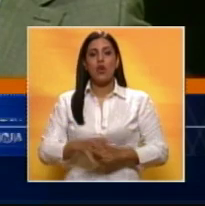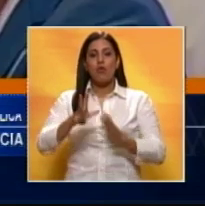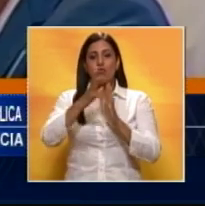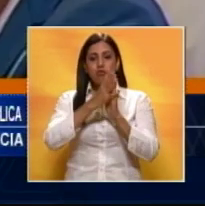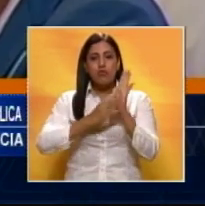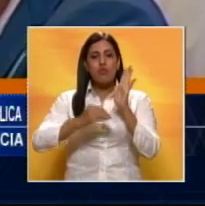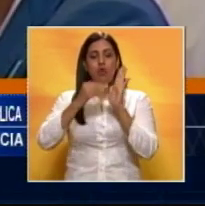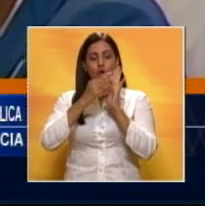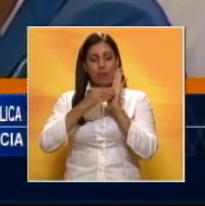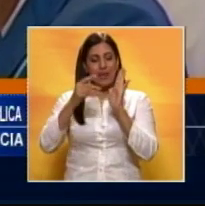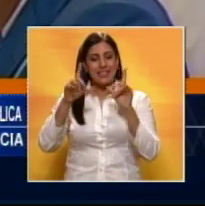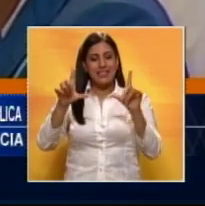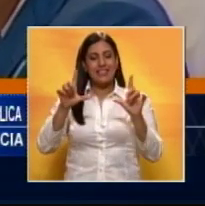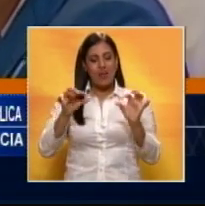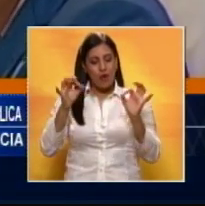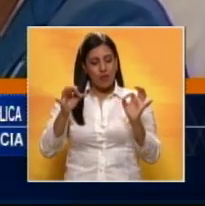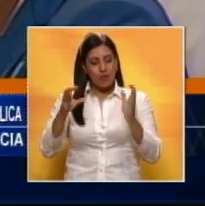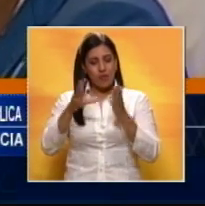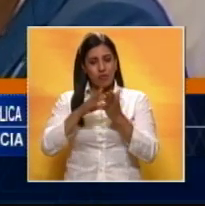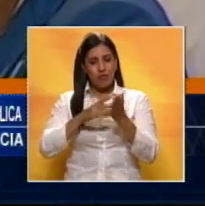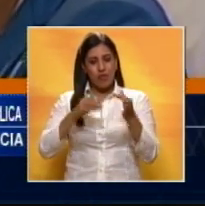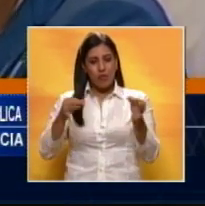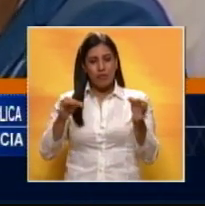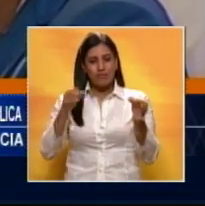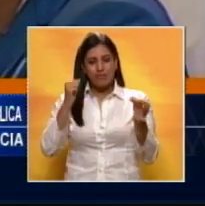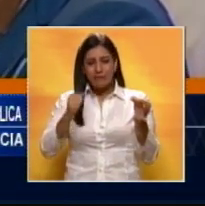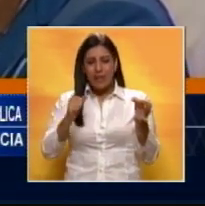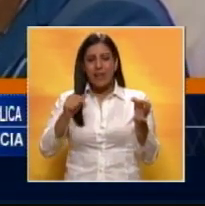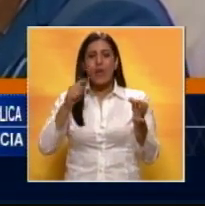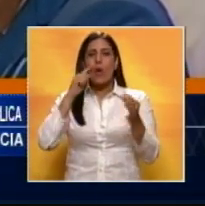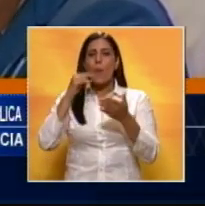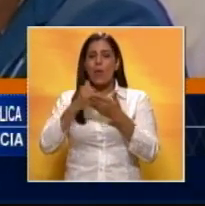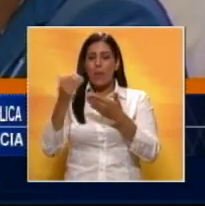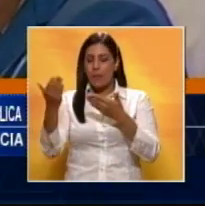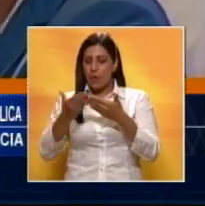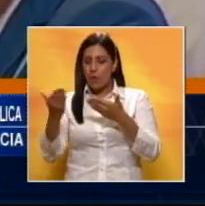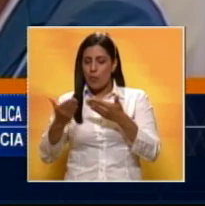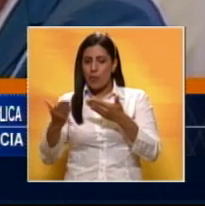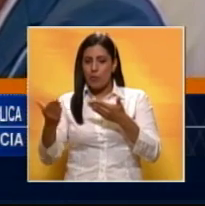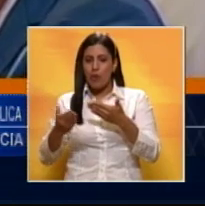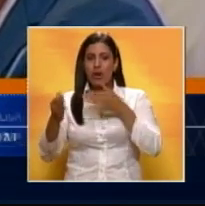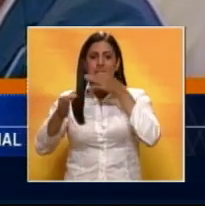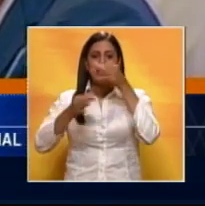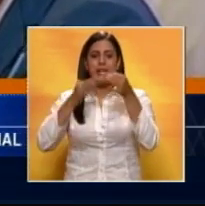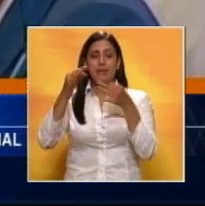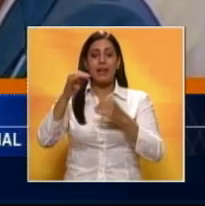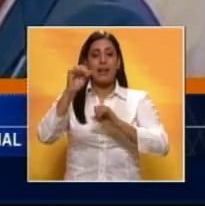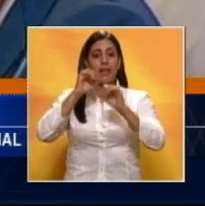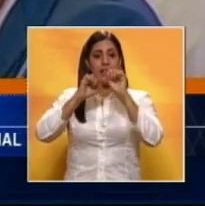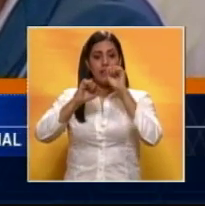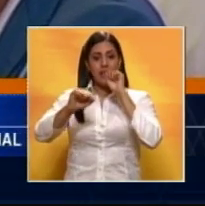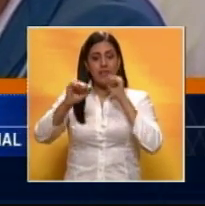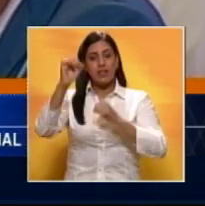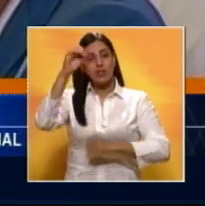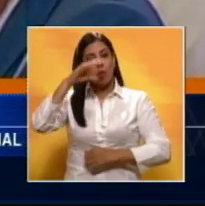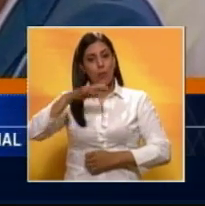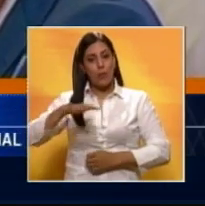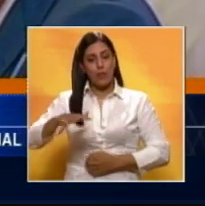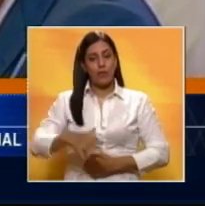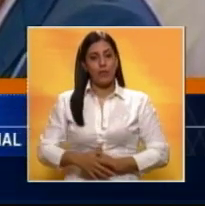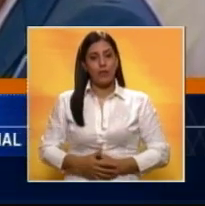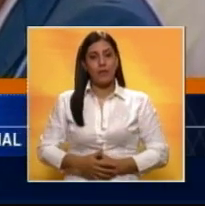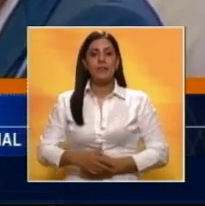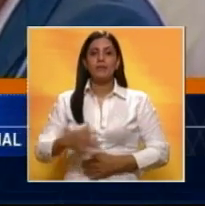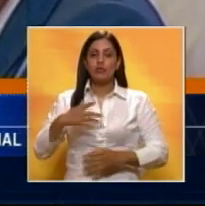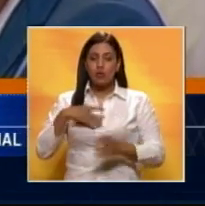copia certificada de las pruebas ofrecidas por el defensor del pueblo.